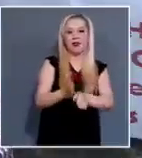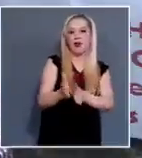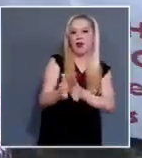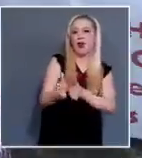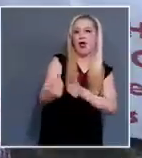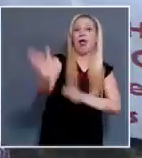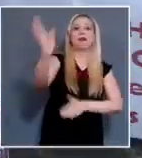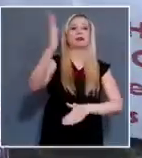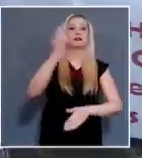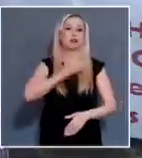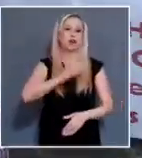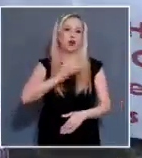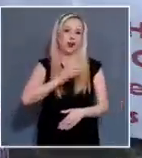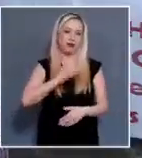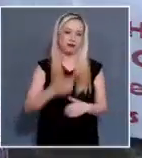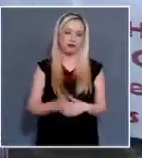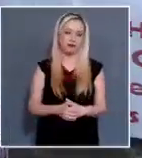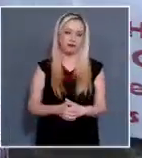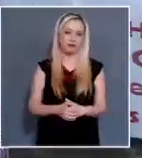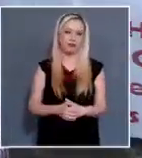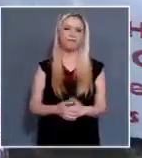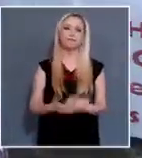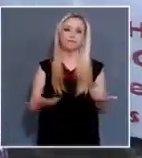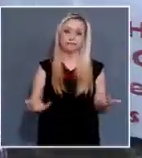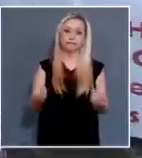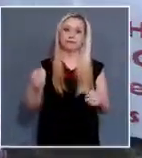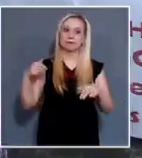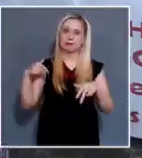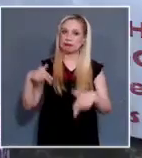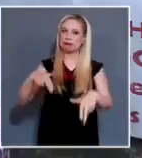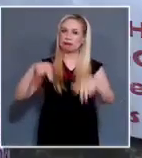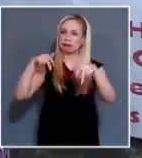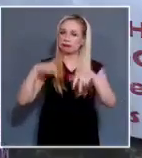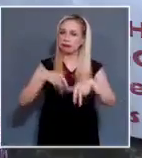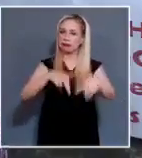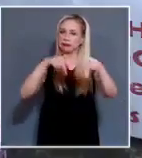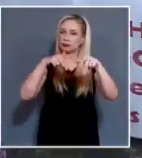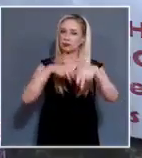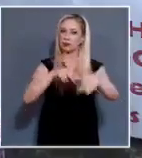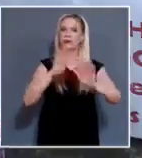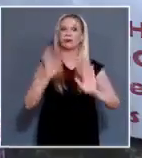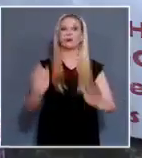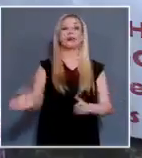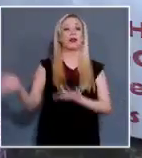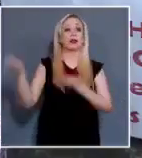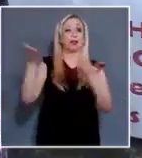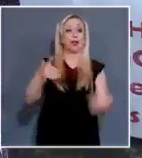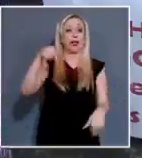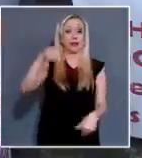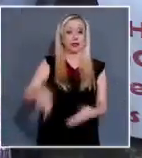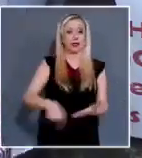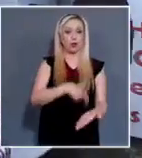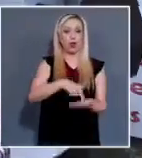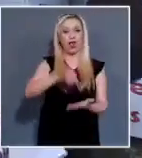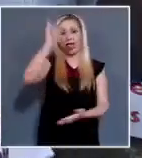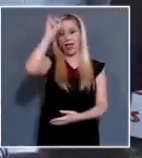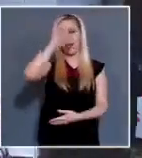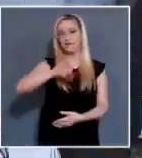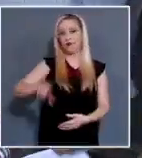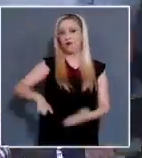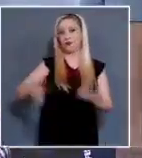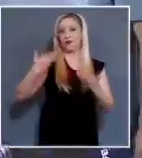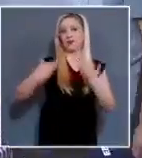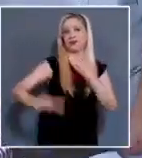Luego de marchar desde la Plaza Giordano Bruno, los migrantes haitianos llegaron aquí al edificio sede de la Jefatura de Gobierno, donde